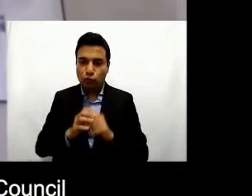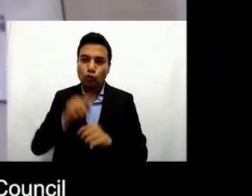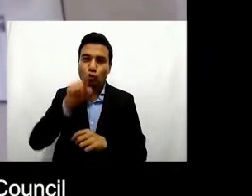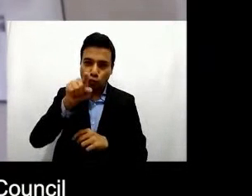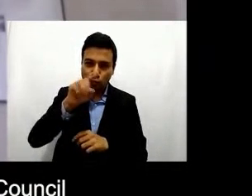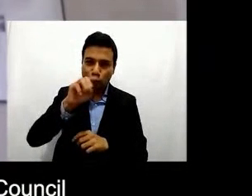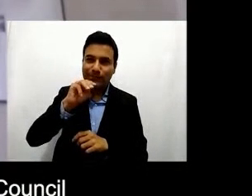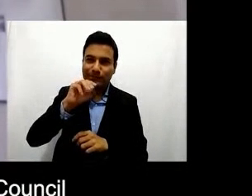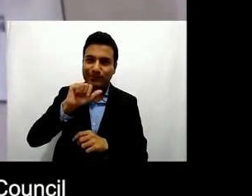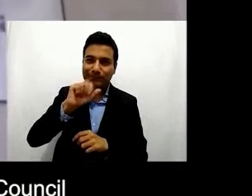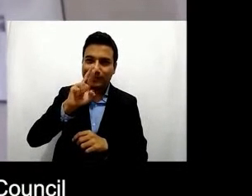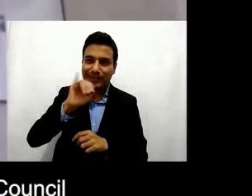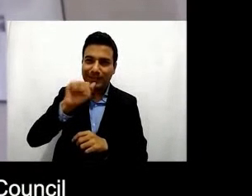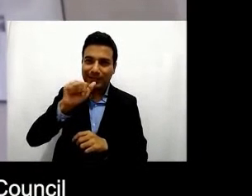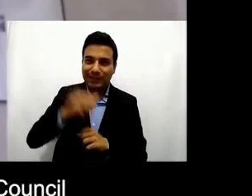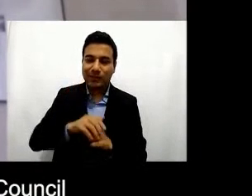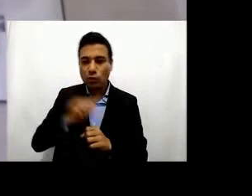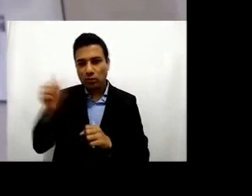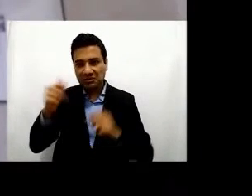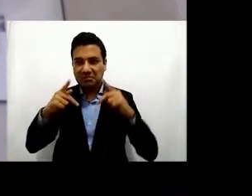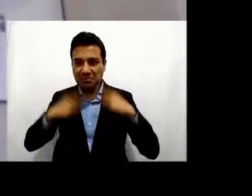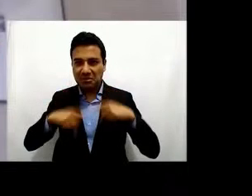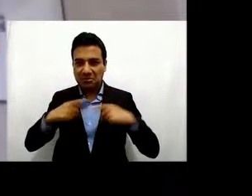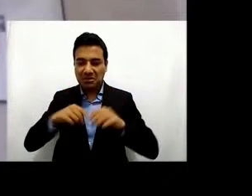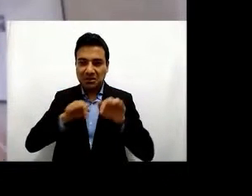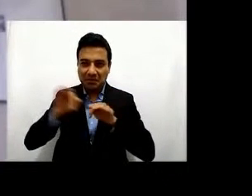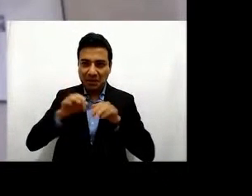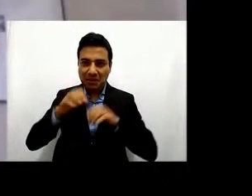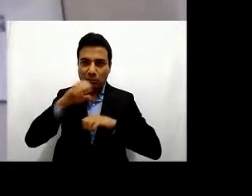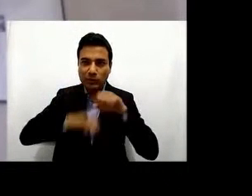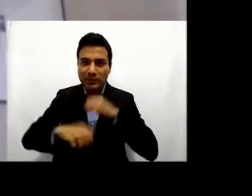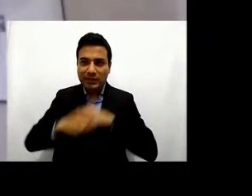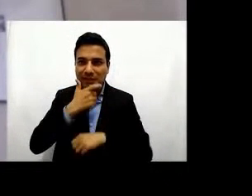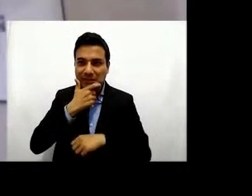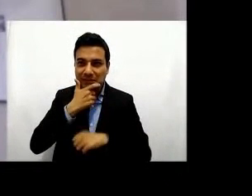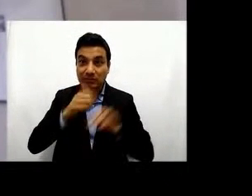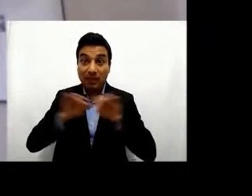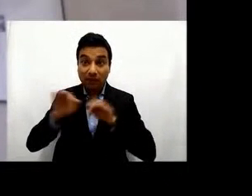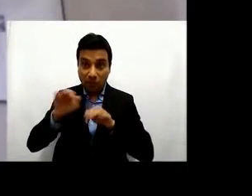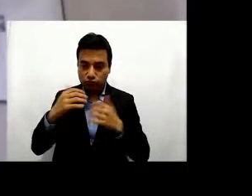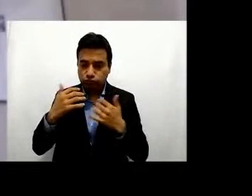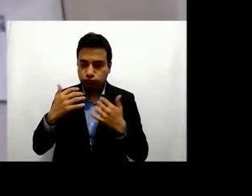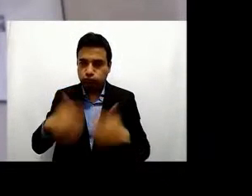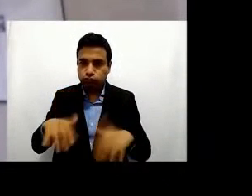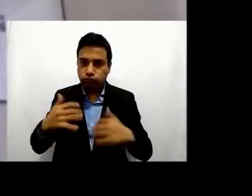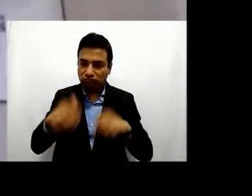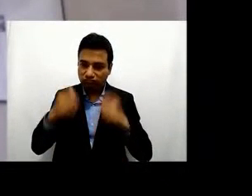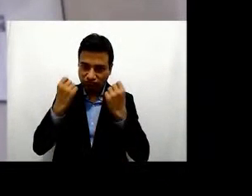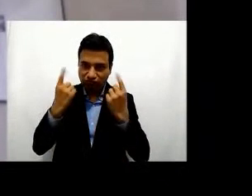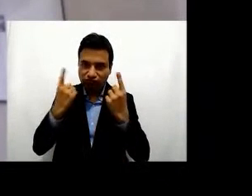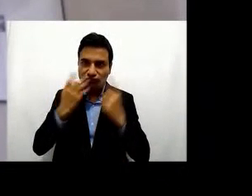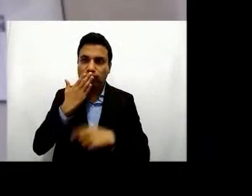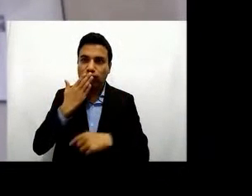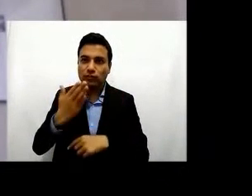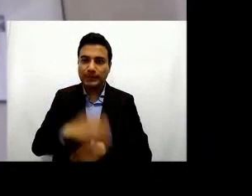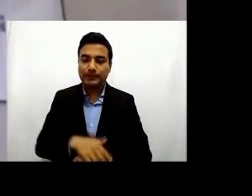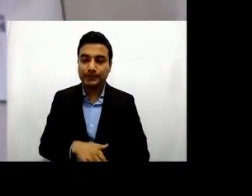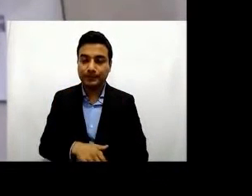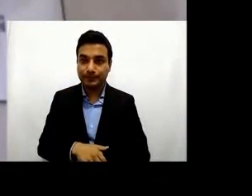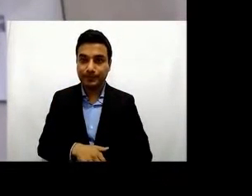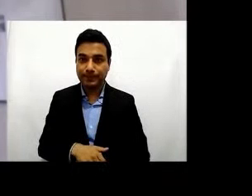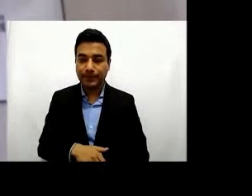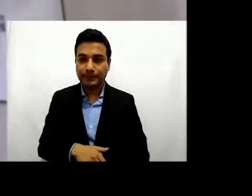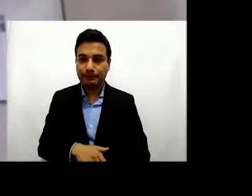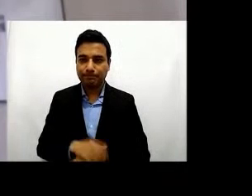Council han hecho un trabajo fascinante en esto. Va muy bien. Y esto me lleva al